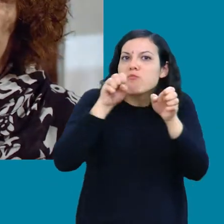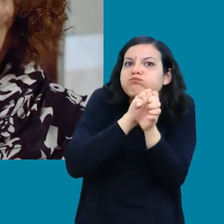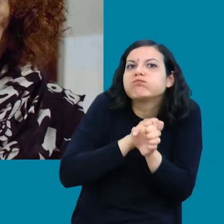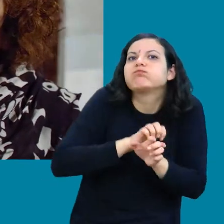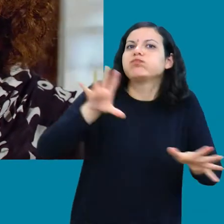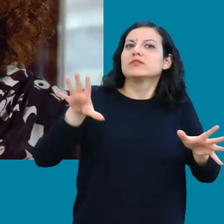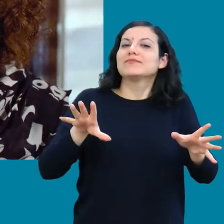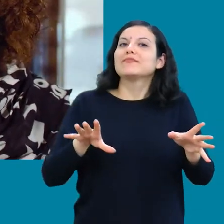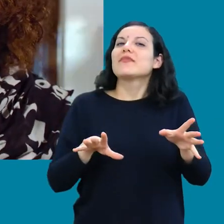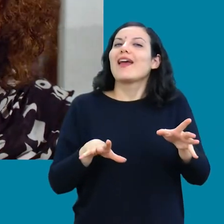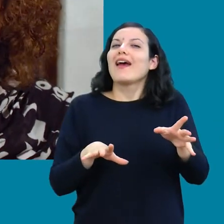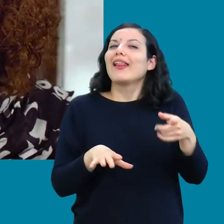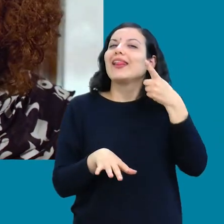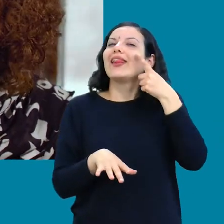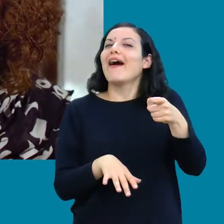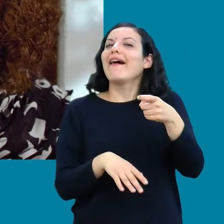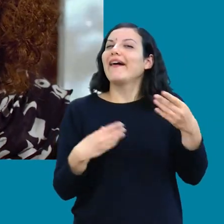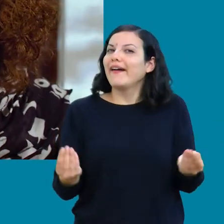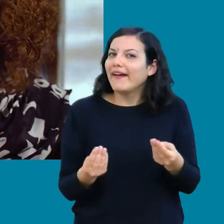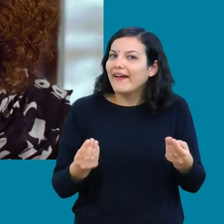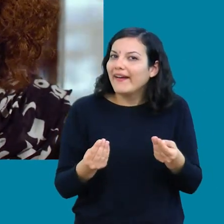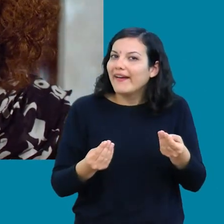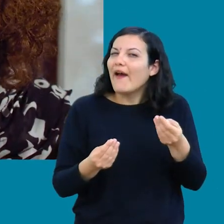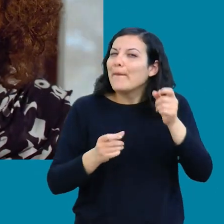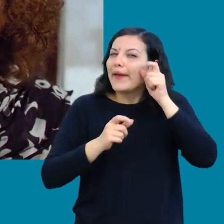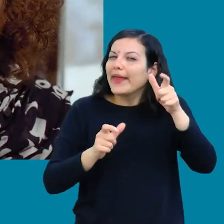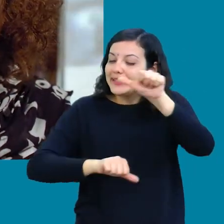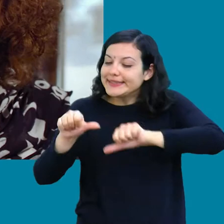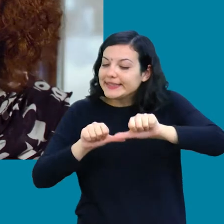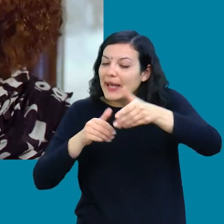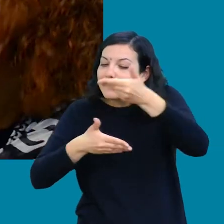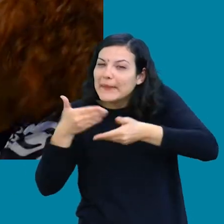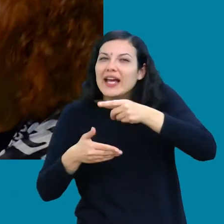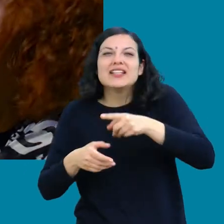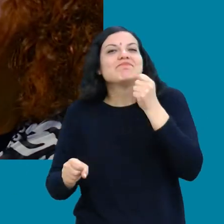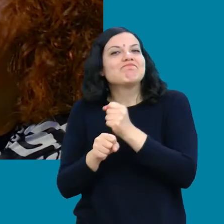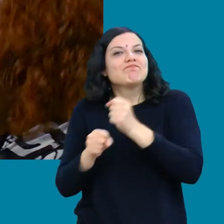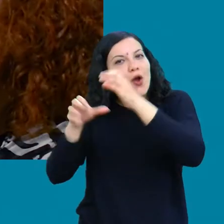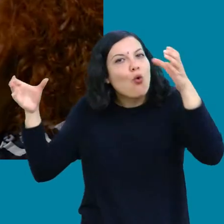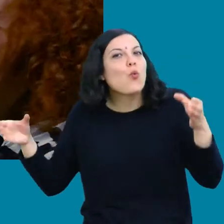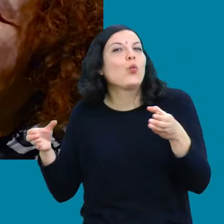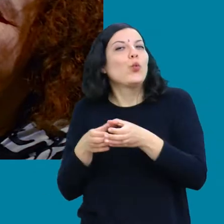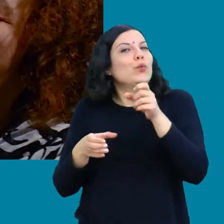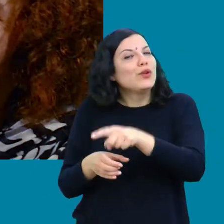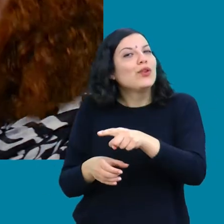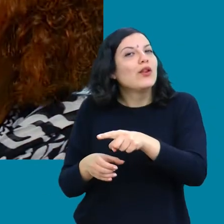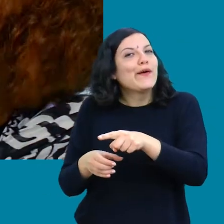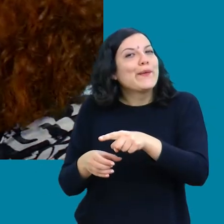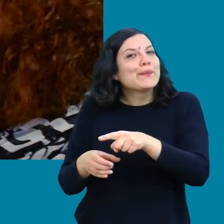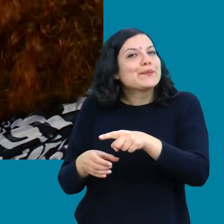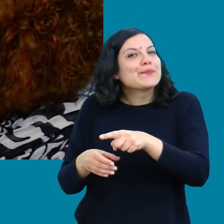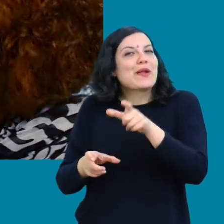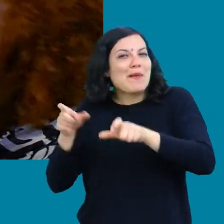reforma, sin ninguna duda, pone en escena esa idea de la ciencia investigada, que es ese hacer en común, ¿no? Digamos,